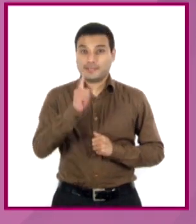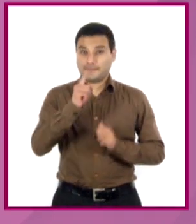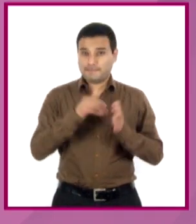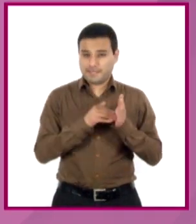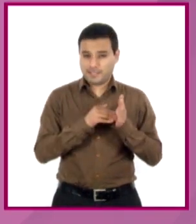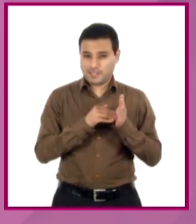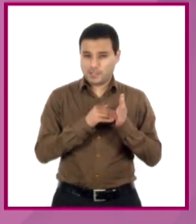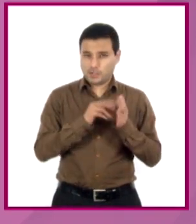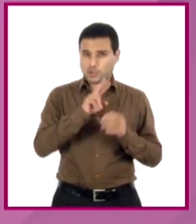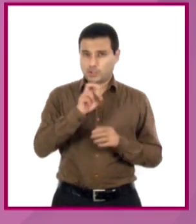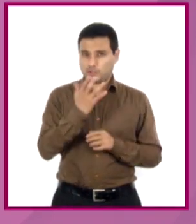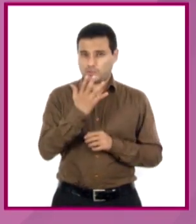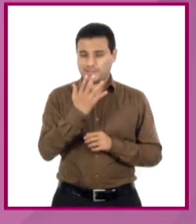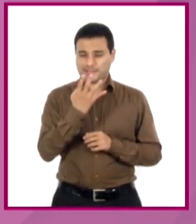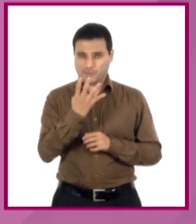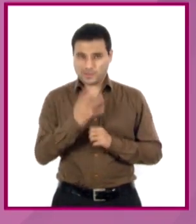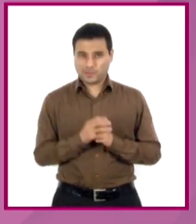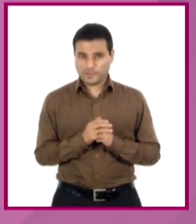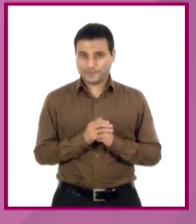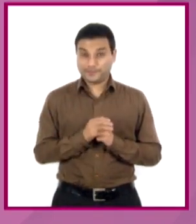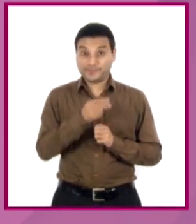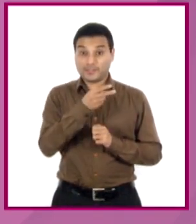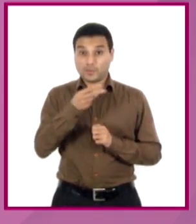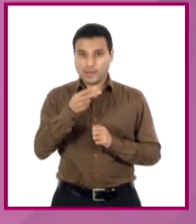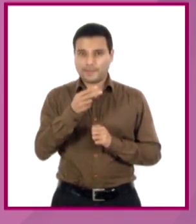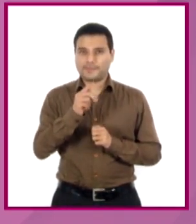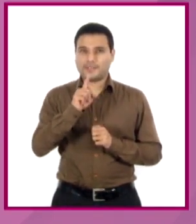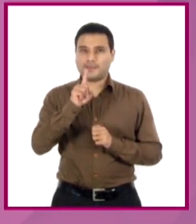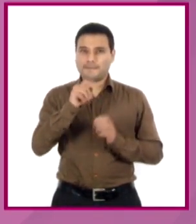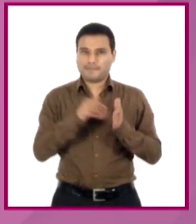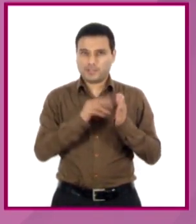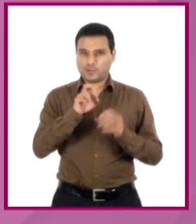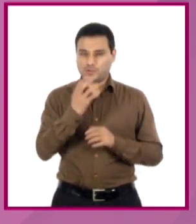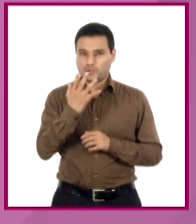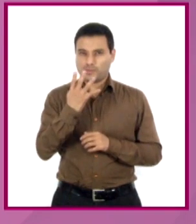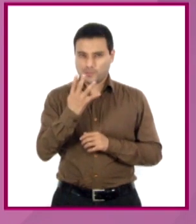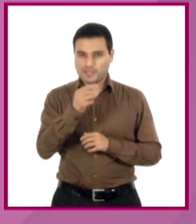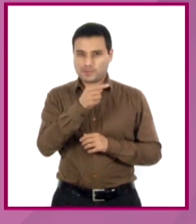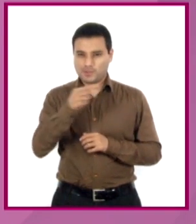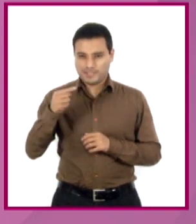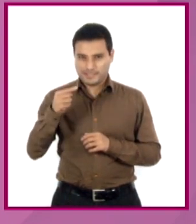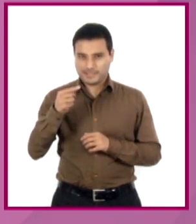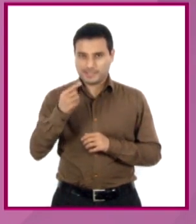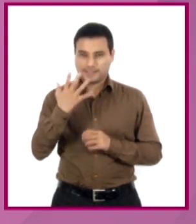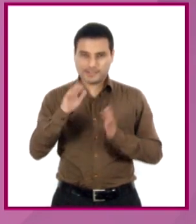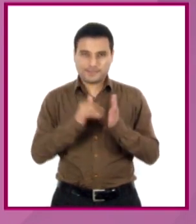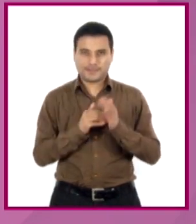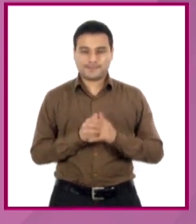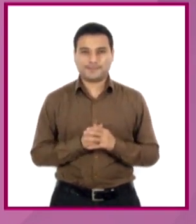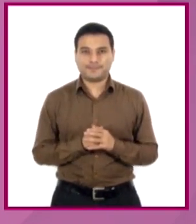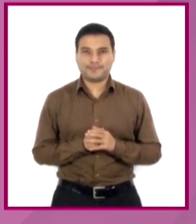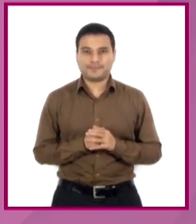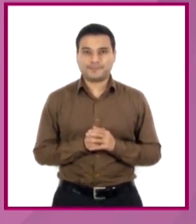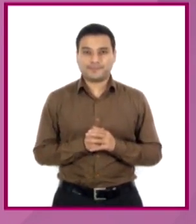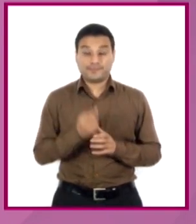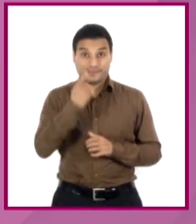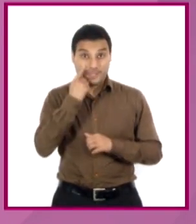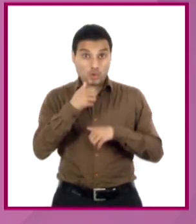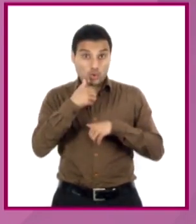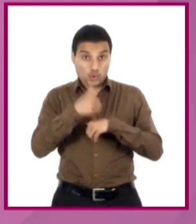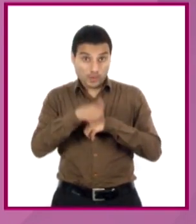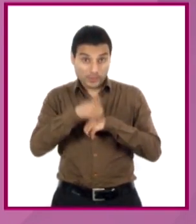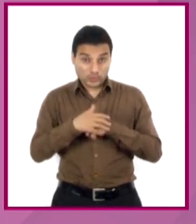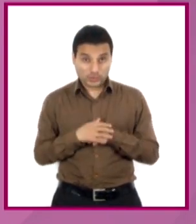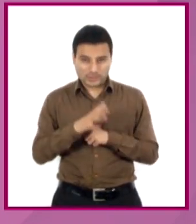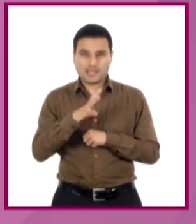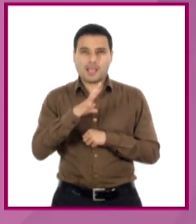1254 diezmilésimos es igual a 1254 diezmilésimos. Los números que tienen una